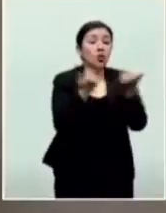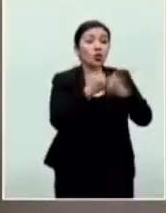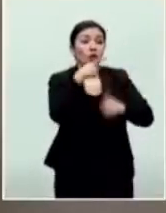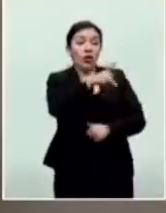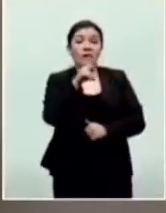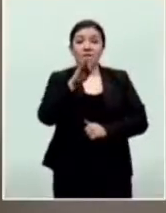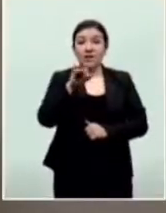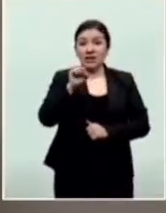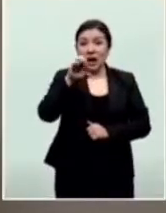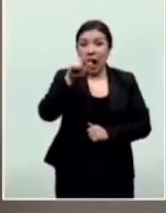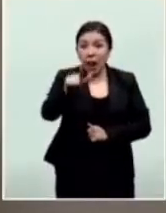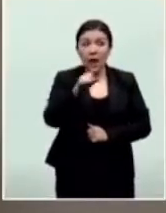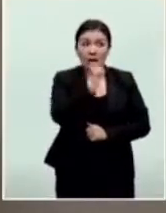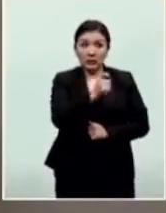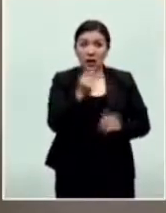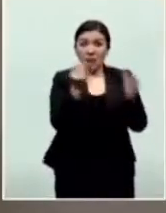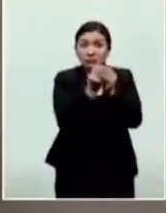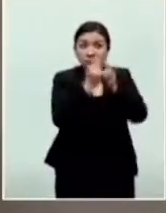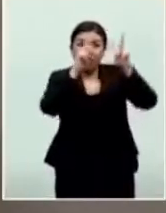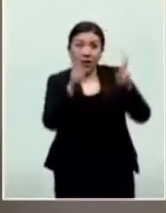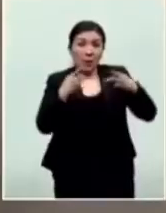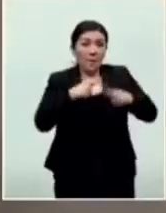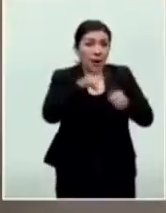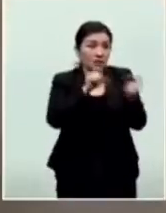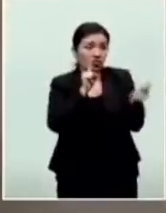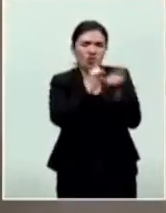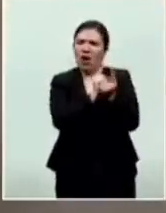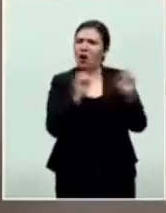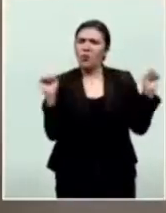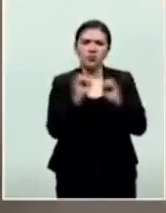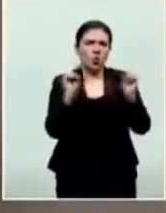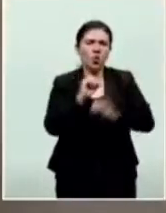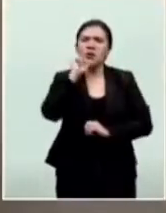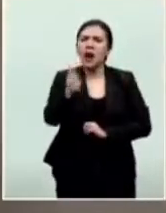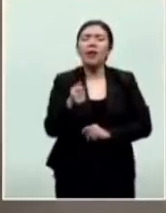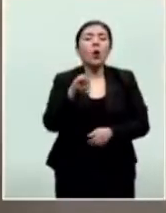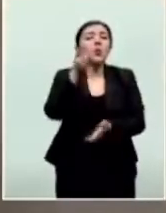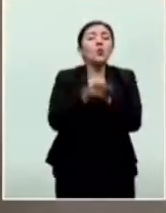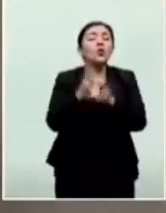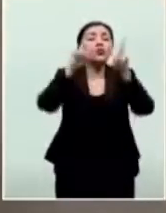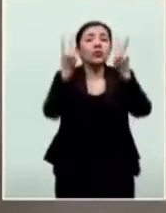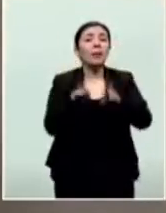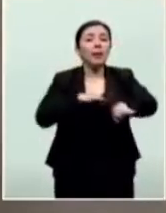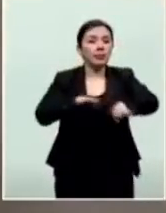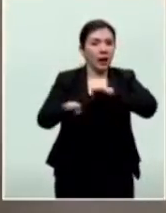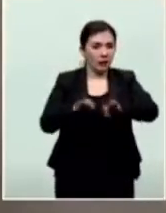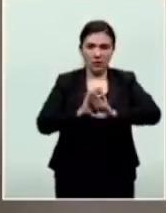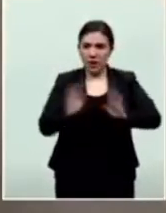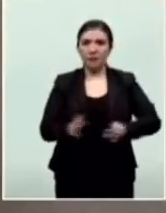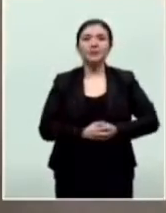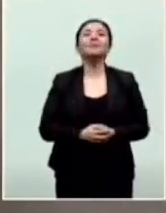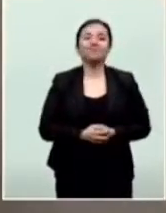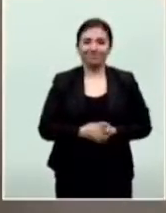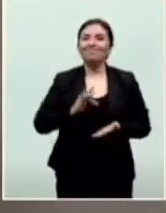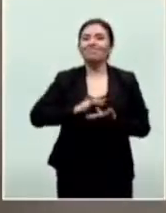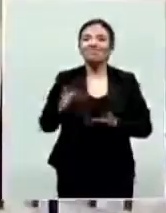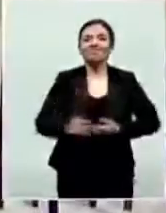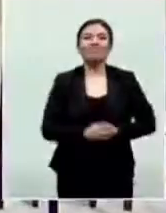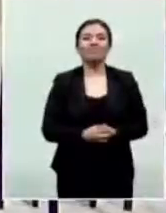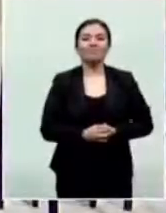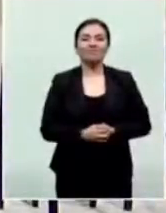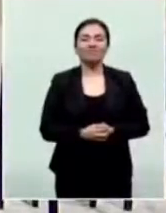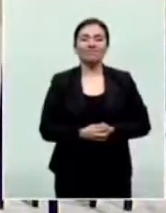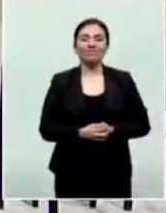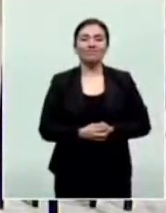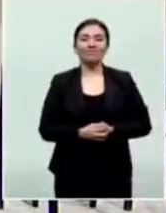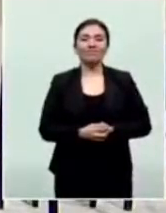fiscal no se tratan asuntos personales, se tratan exclusivamente asuntos oficiales. Gracias. Muchas gracias. Muchas